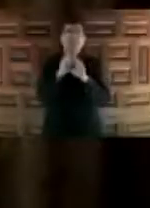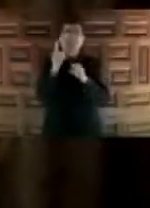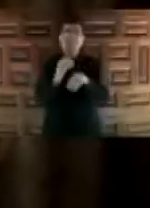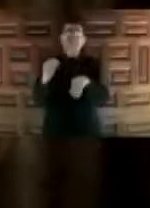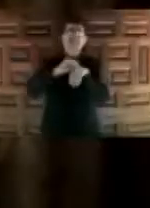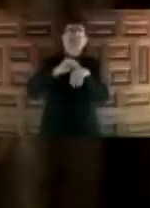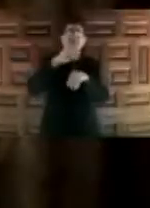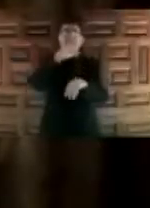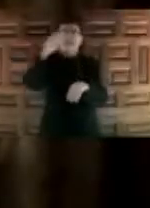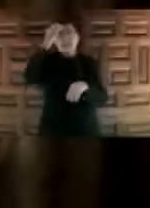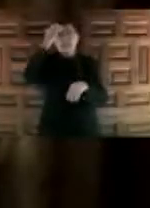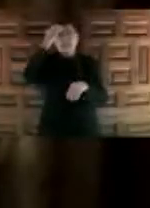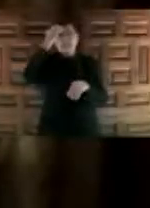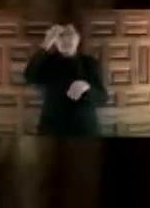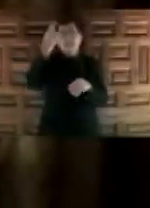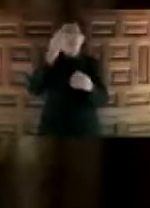destacar